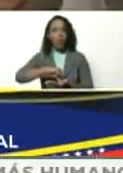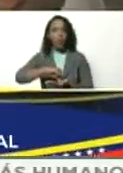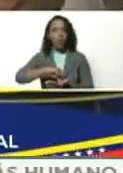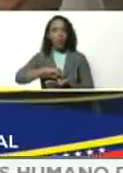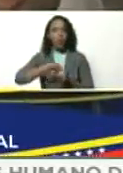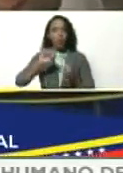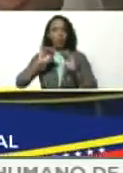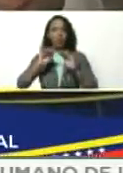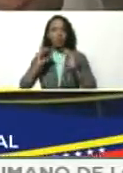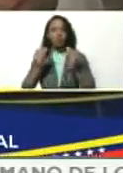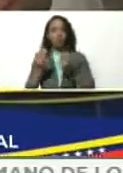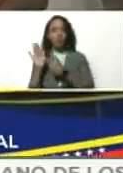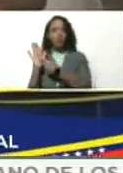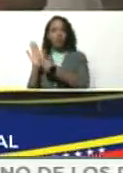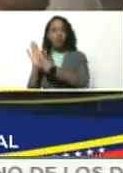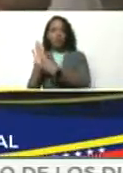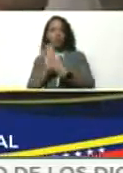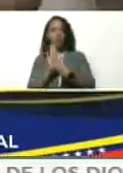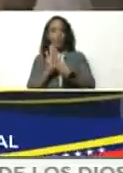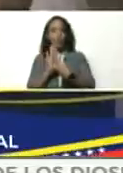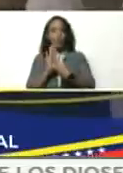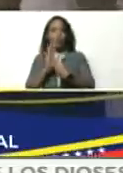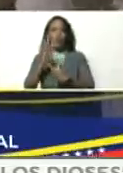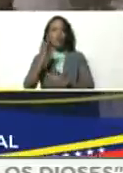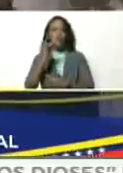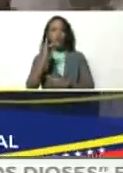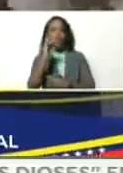Museo Fidel Castro Ruz.